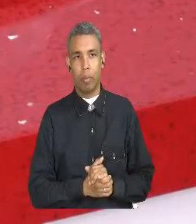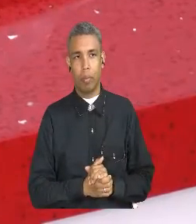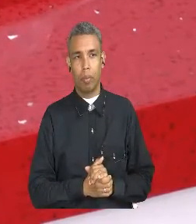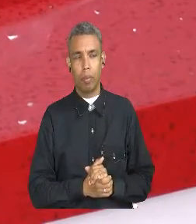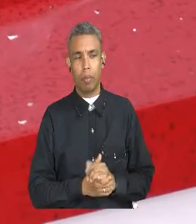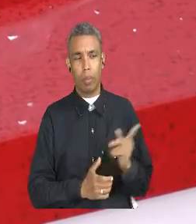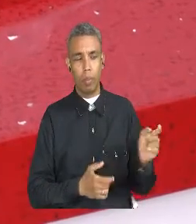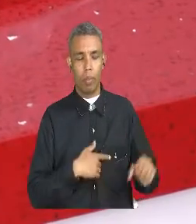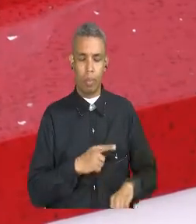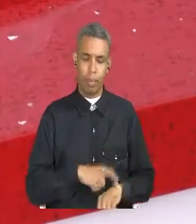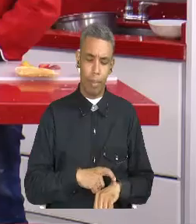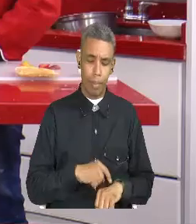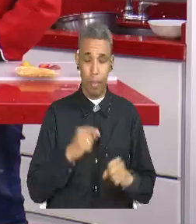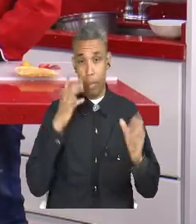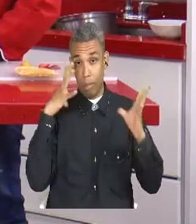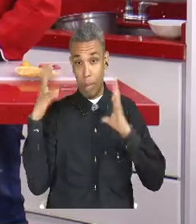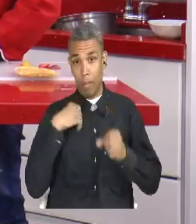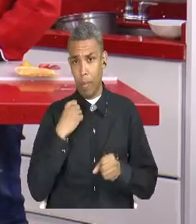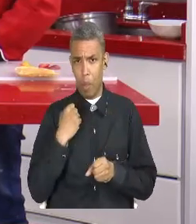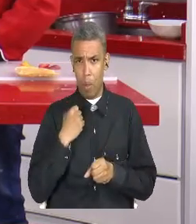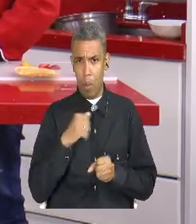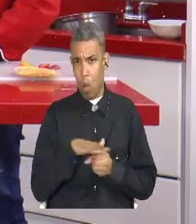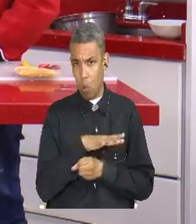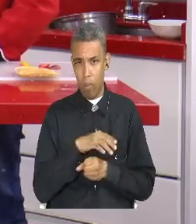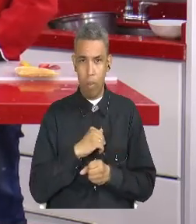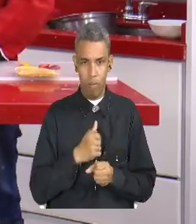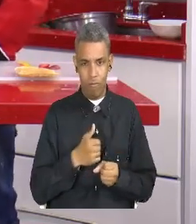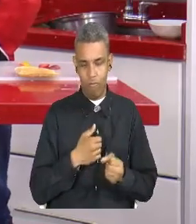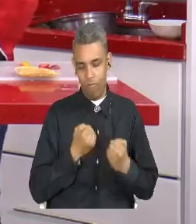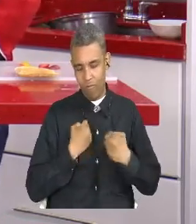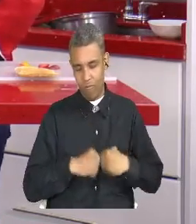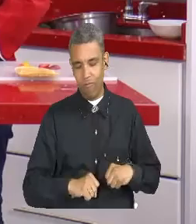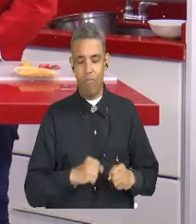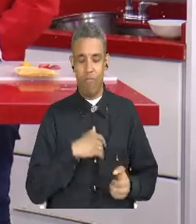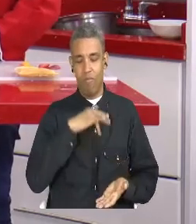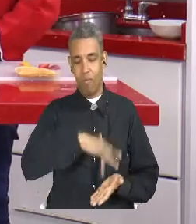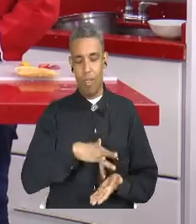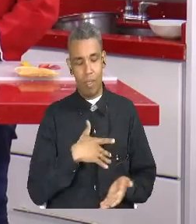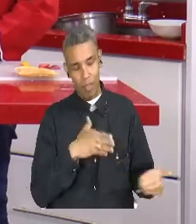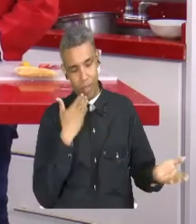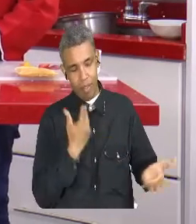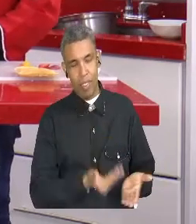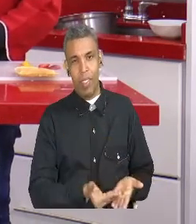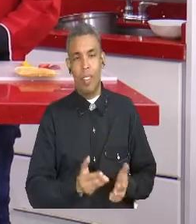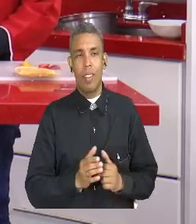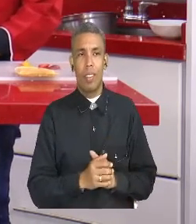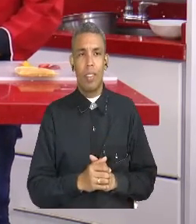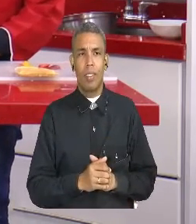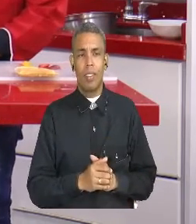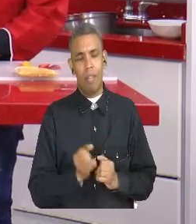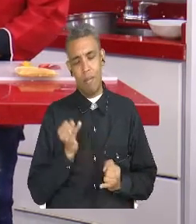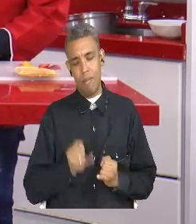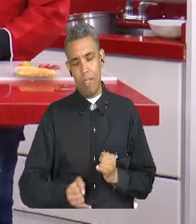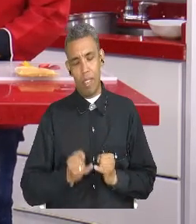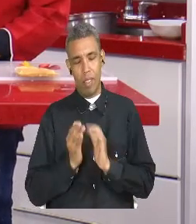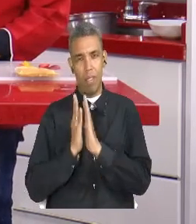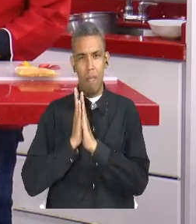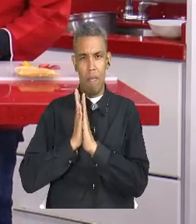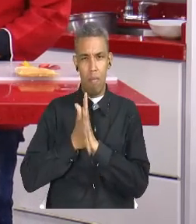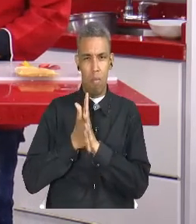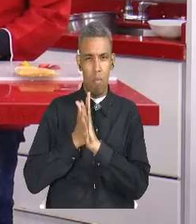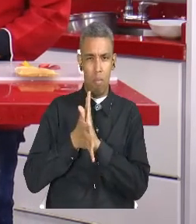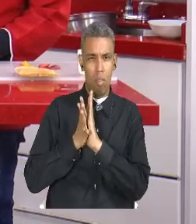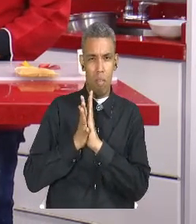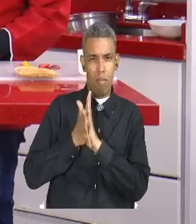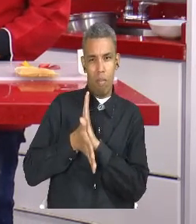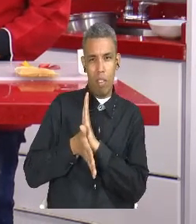para estar con nosotros aquí con todos los televidentes de Barranca Bermeja en A Pedir de Boca. Y finalmente, ese mensaje que entrega siempre, esa frase que